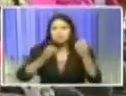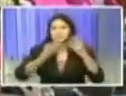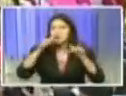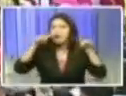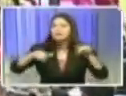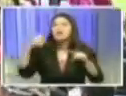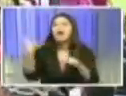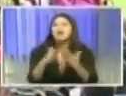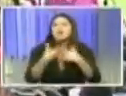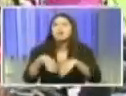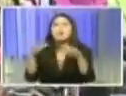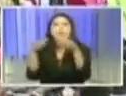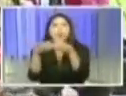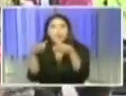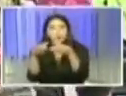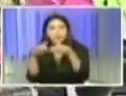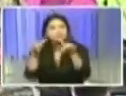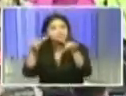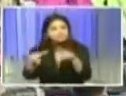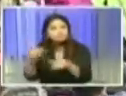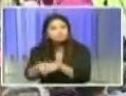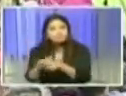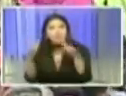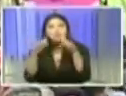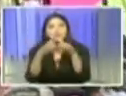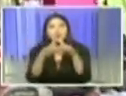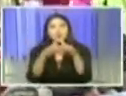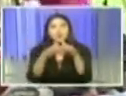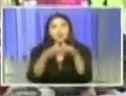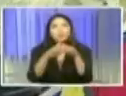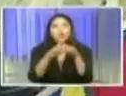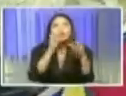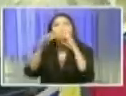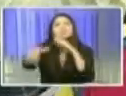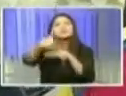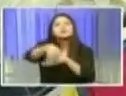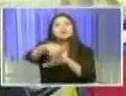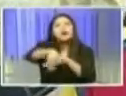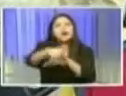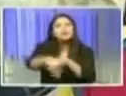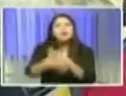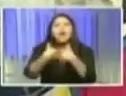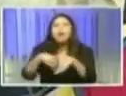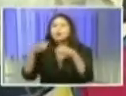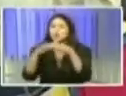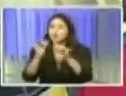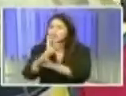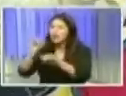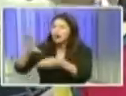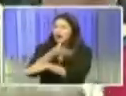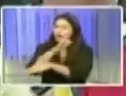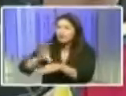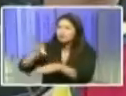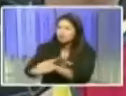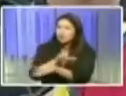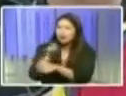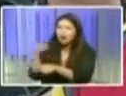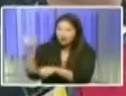Aquí tenemos un grupo de Comunicalle, ¿verdad? ¿Era el grupo que estaba cantando? ¿Comunicalle? No.